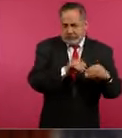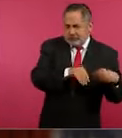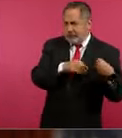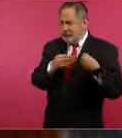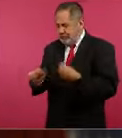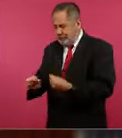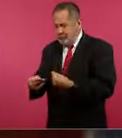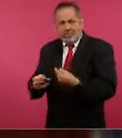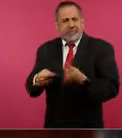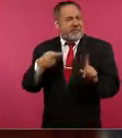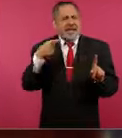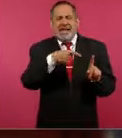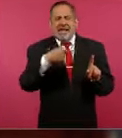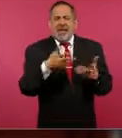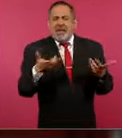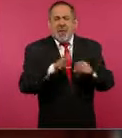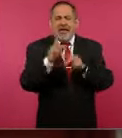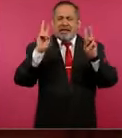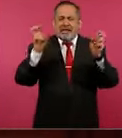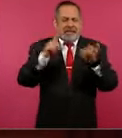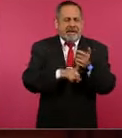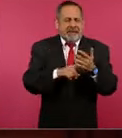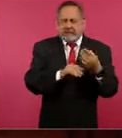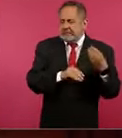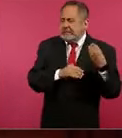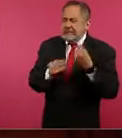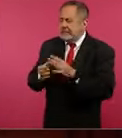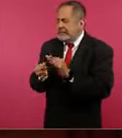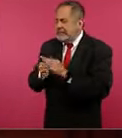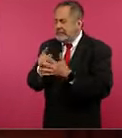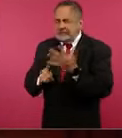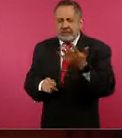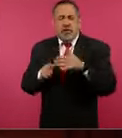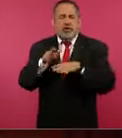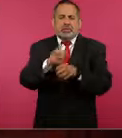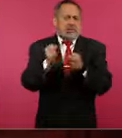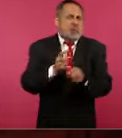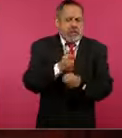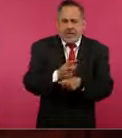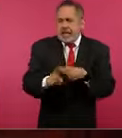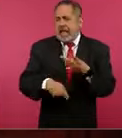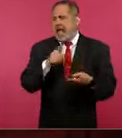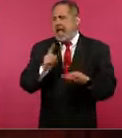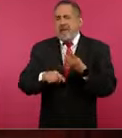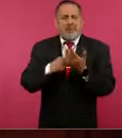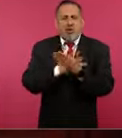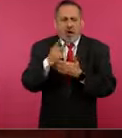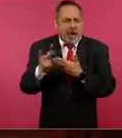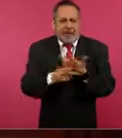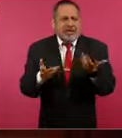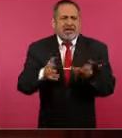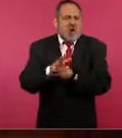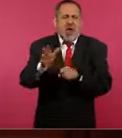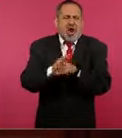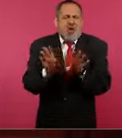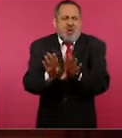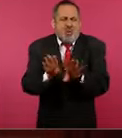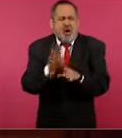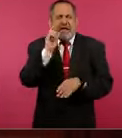nos puede compartir, a él entregar. No sé, en materia de seguridad, en materia de programa. ¿No? ¿Cómo fue este